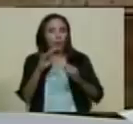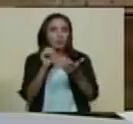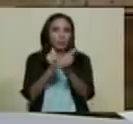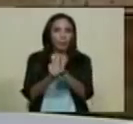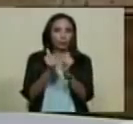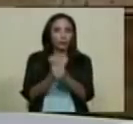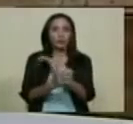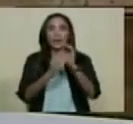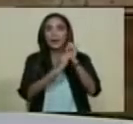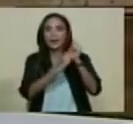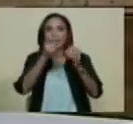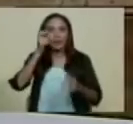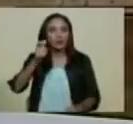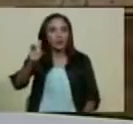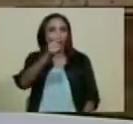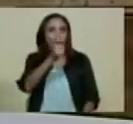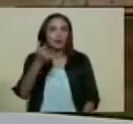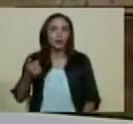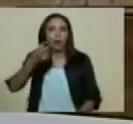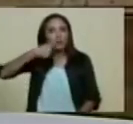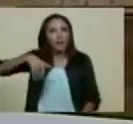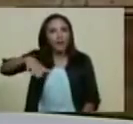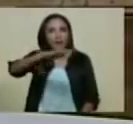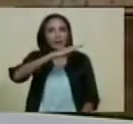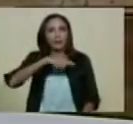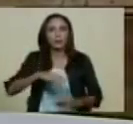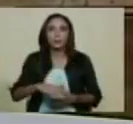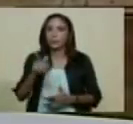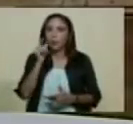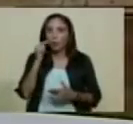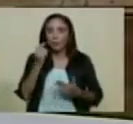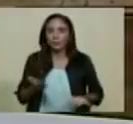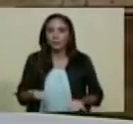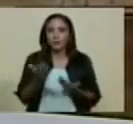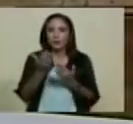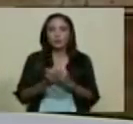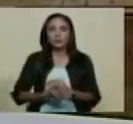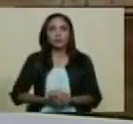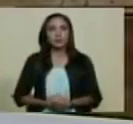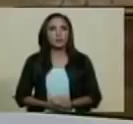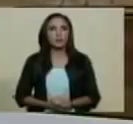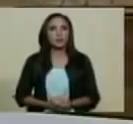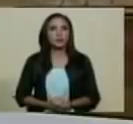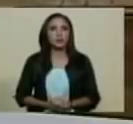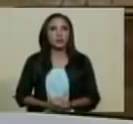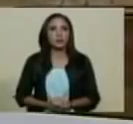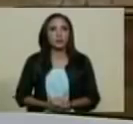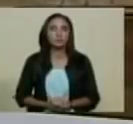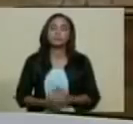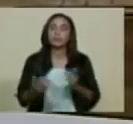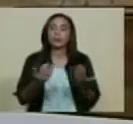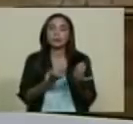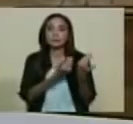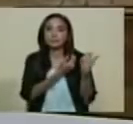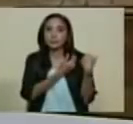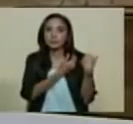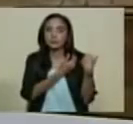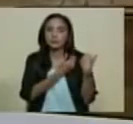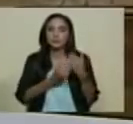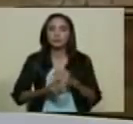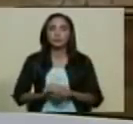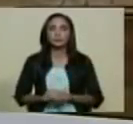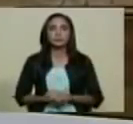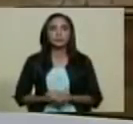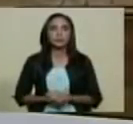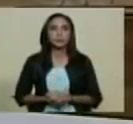líder guariqueño, llanero de pura cepa, José Vázquez. Él se va a encargar, junto a